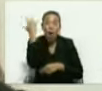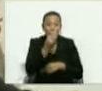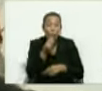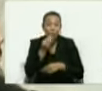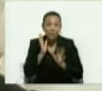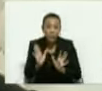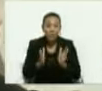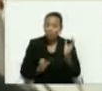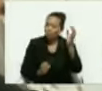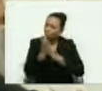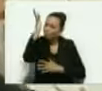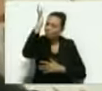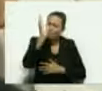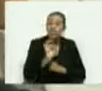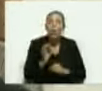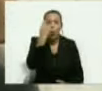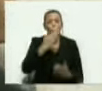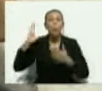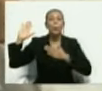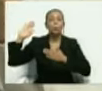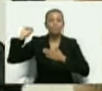juventud venezolana. Lo juro.